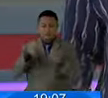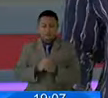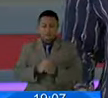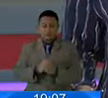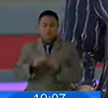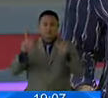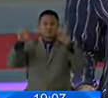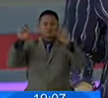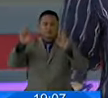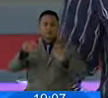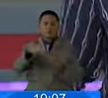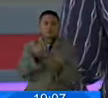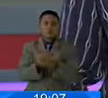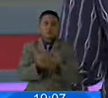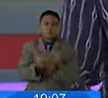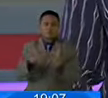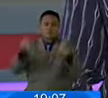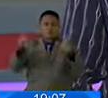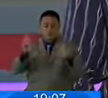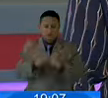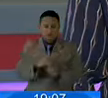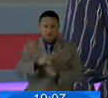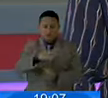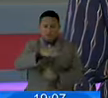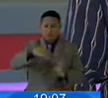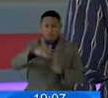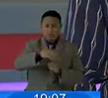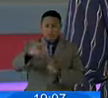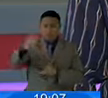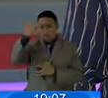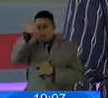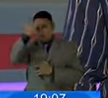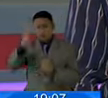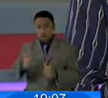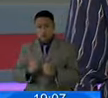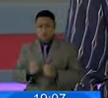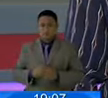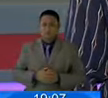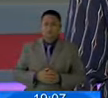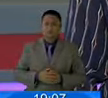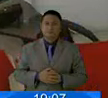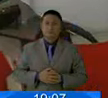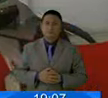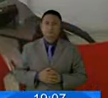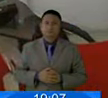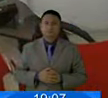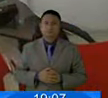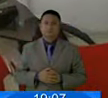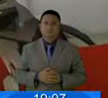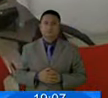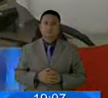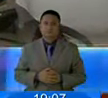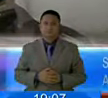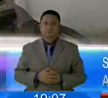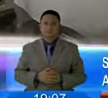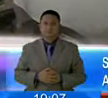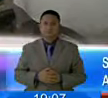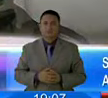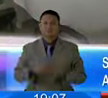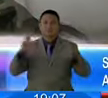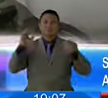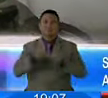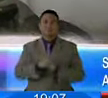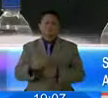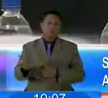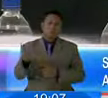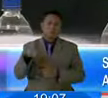temas que se proponen constan medio ambiente y enfermedades catastróficas. Vamos a dialogar es la iniciativa que impulsan